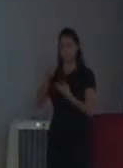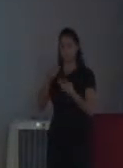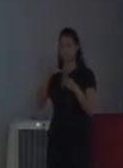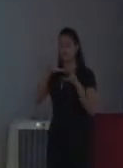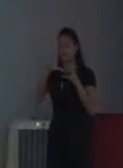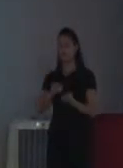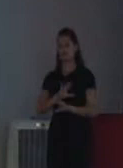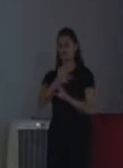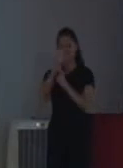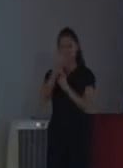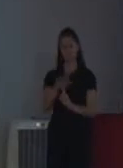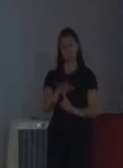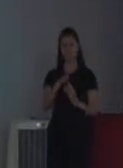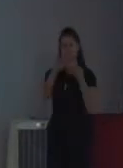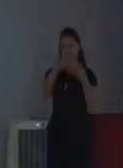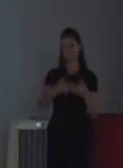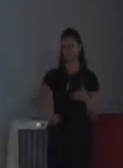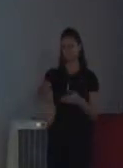con Discapacidad.